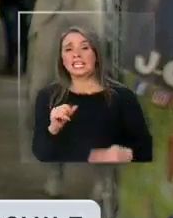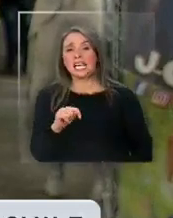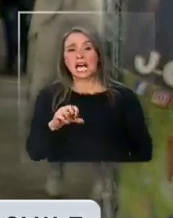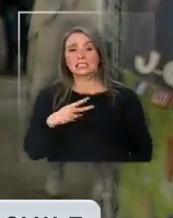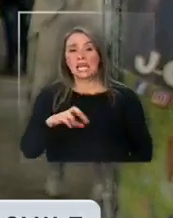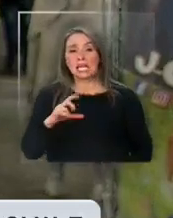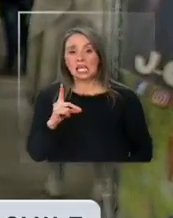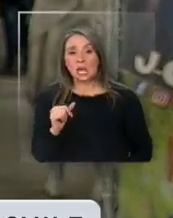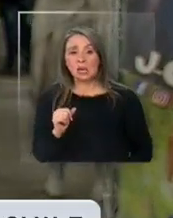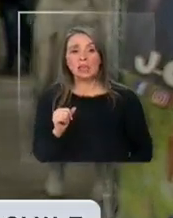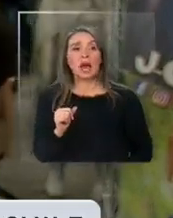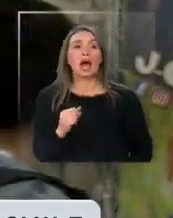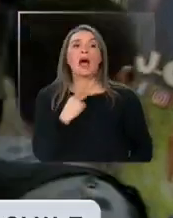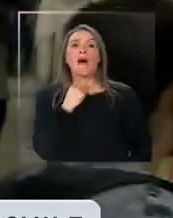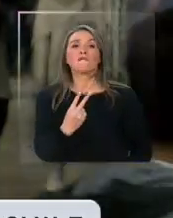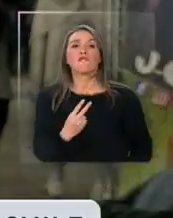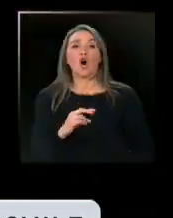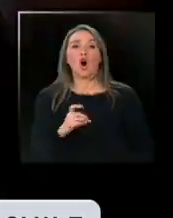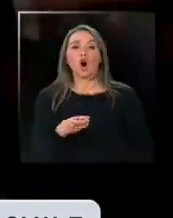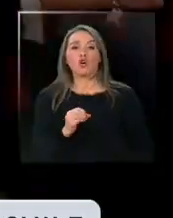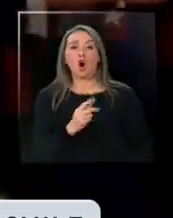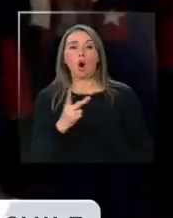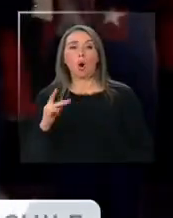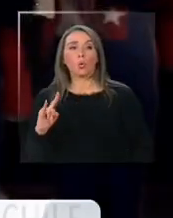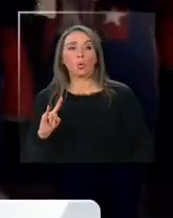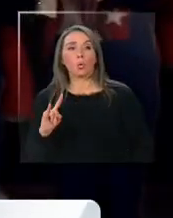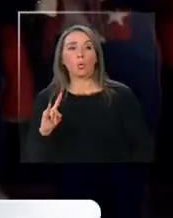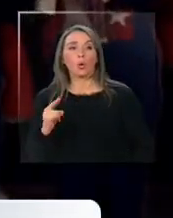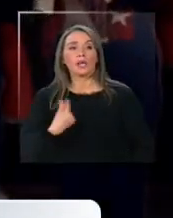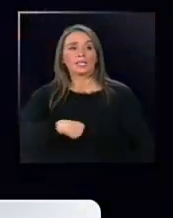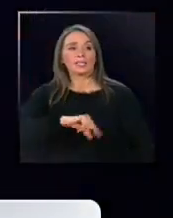que ese lado de goku en español